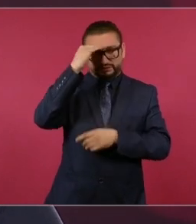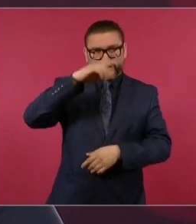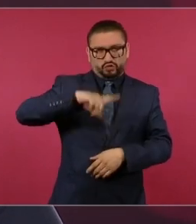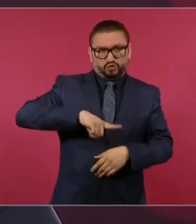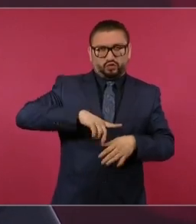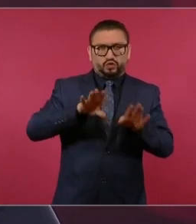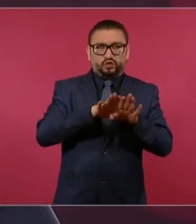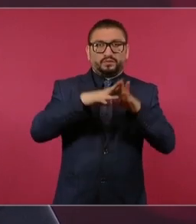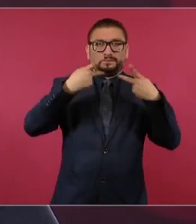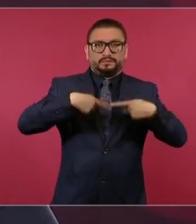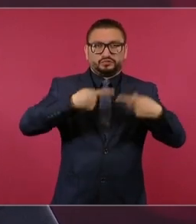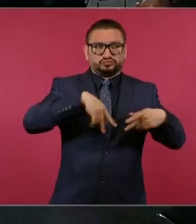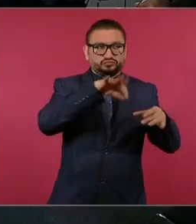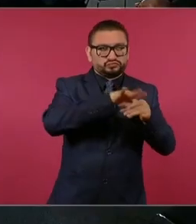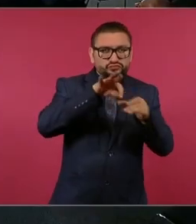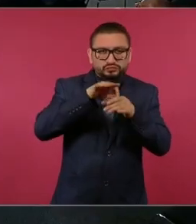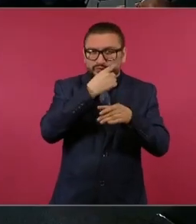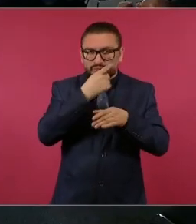del pueblo,